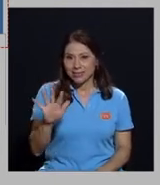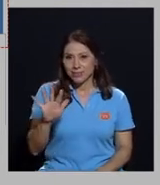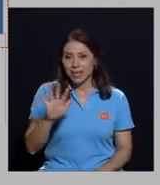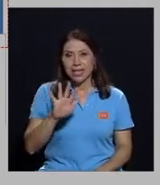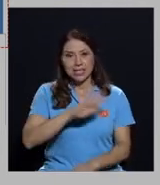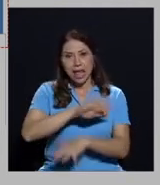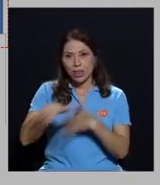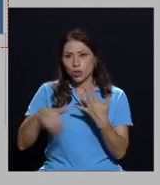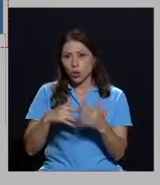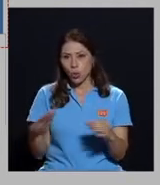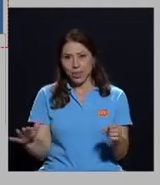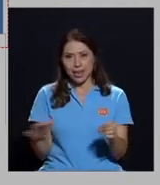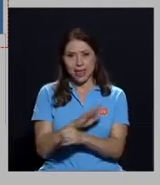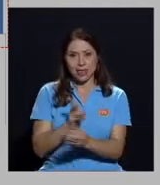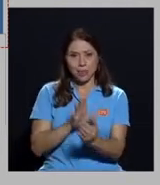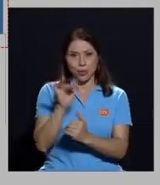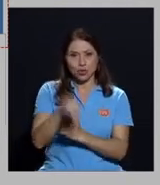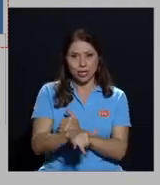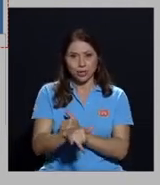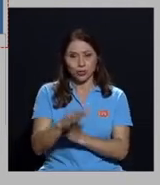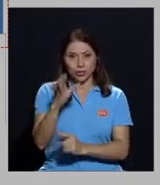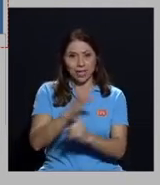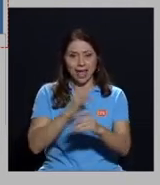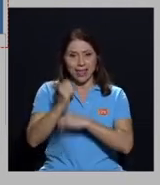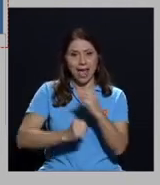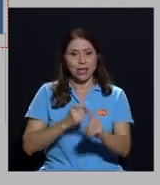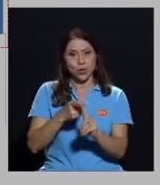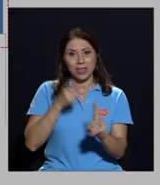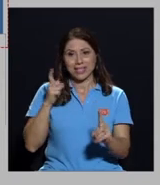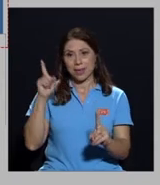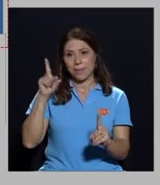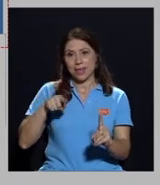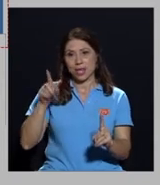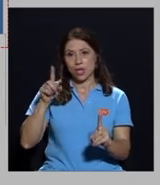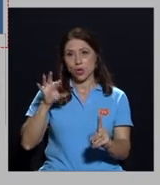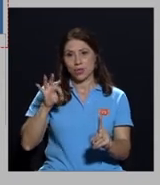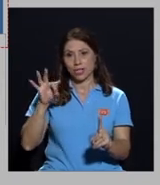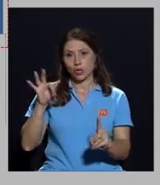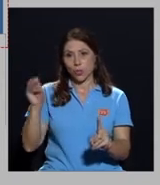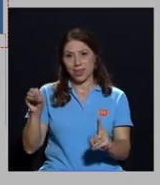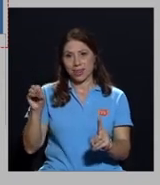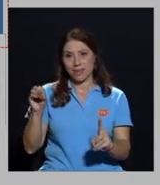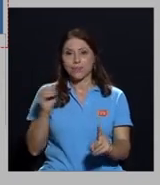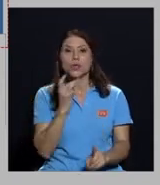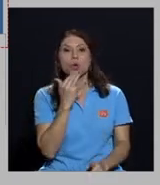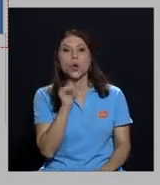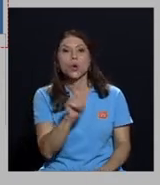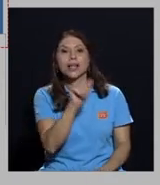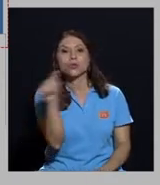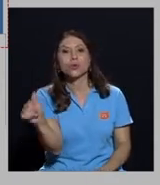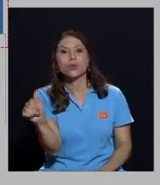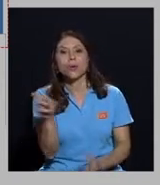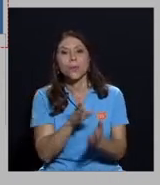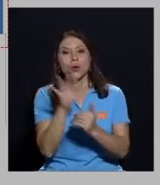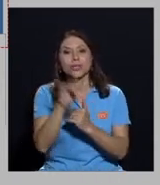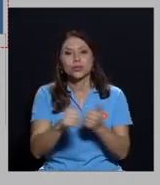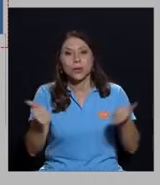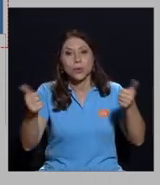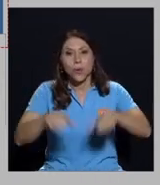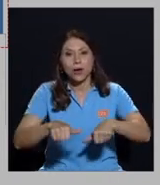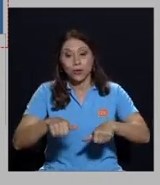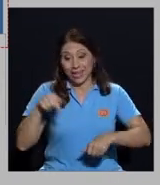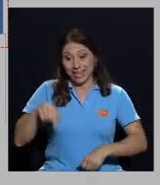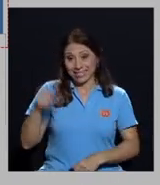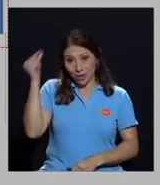presentó cada año el gobierno desde el año 1990 la barba azul que es los proyectos que aprobaron este gobierno tuvo un